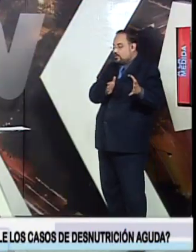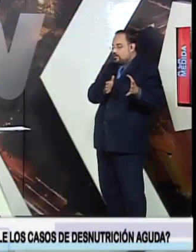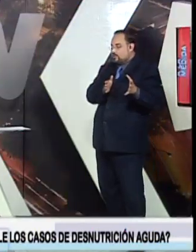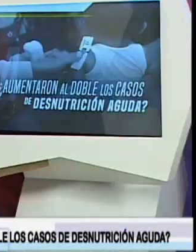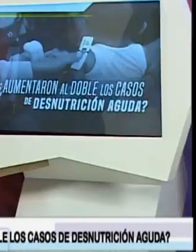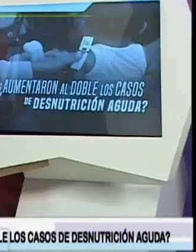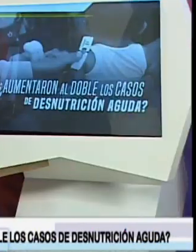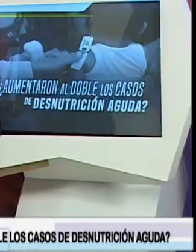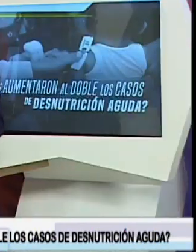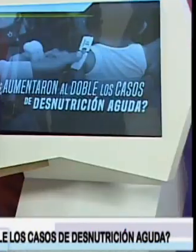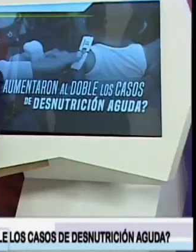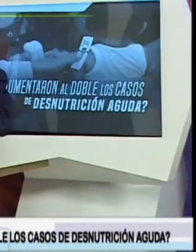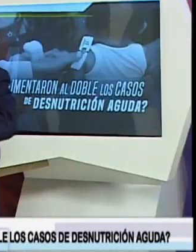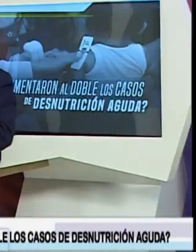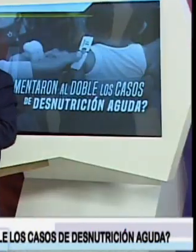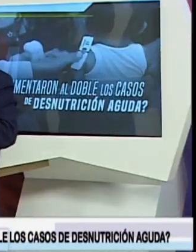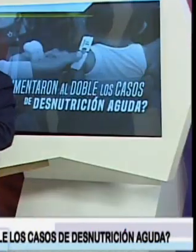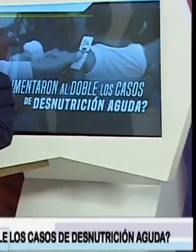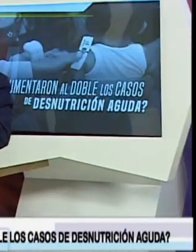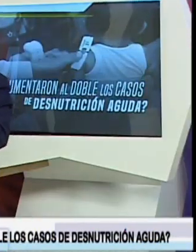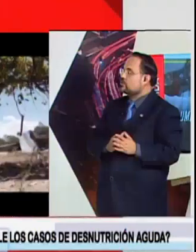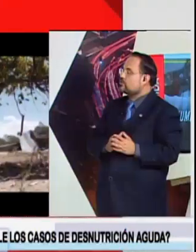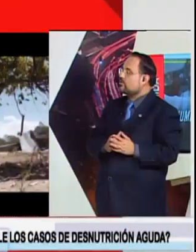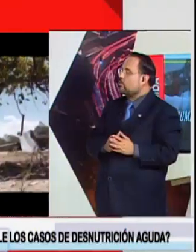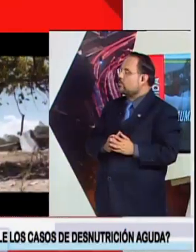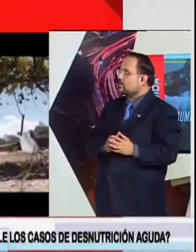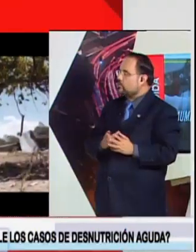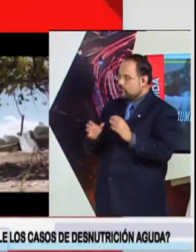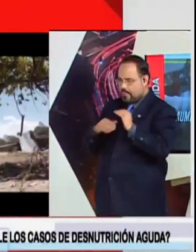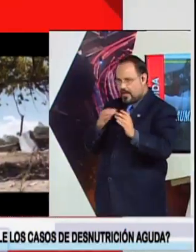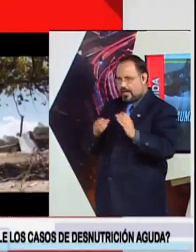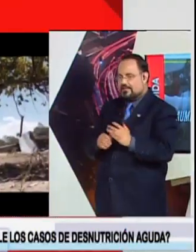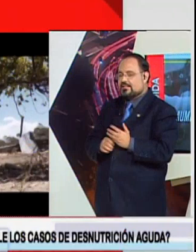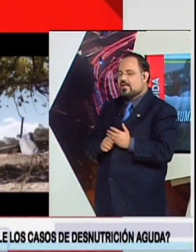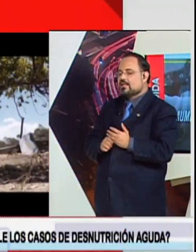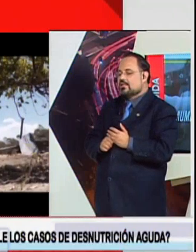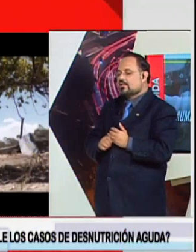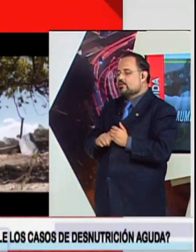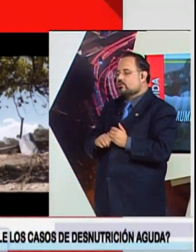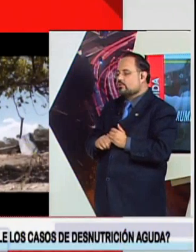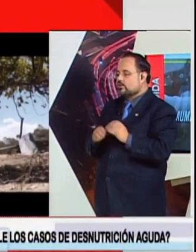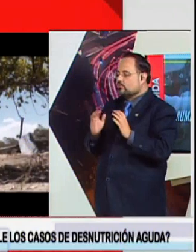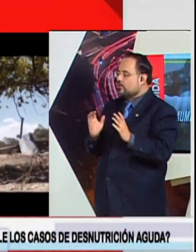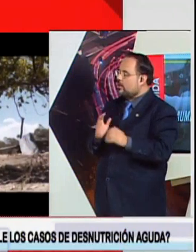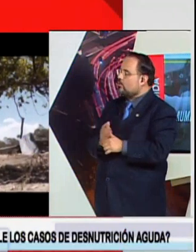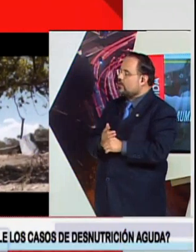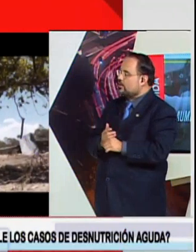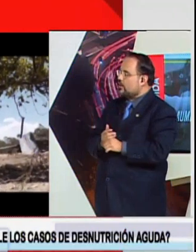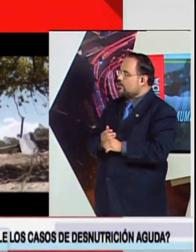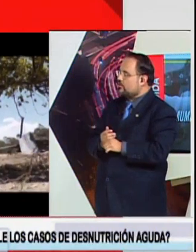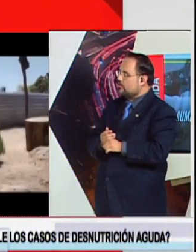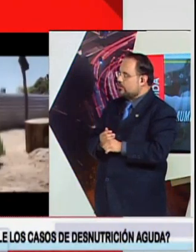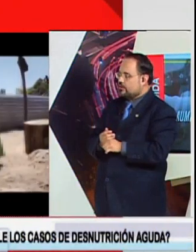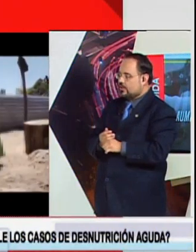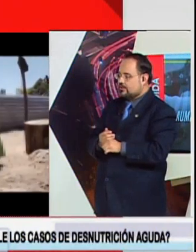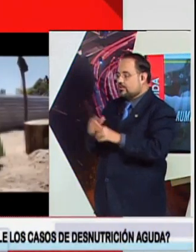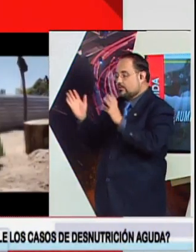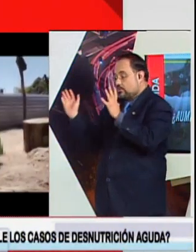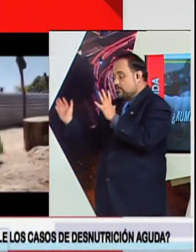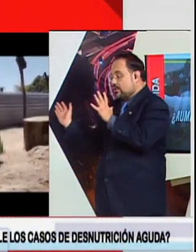30 y 30 de entre el 38 y 43 por ciento de la población está dentro de un rango etario